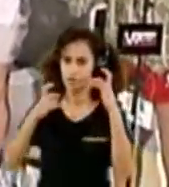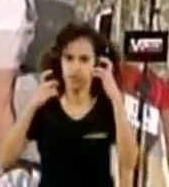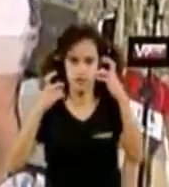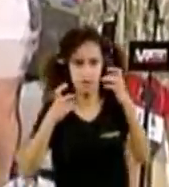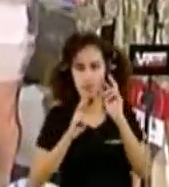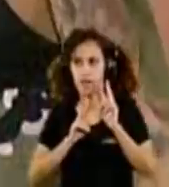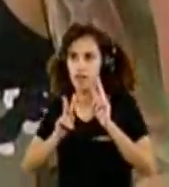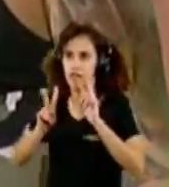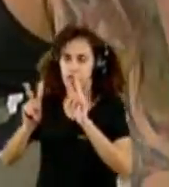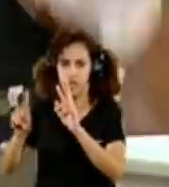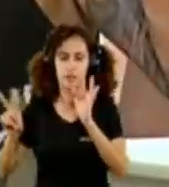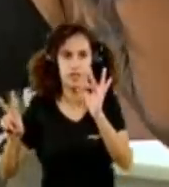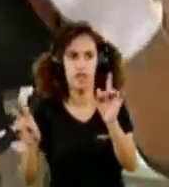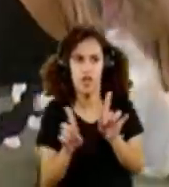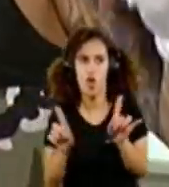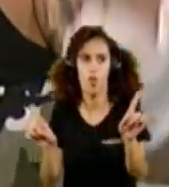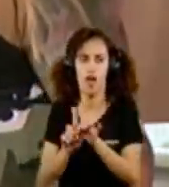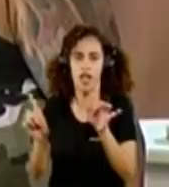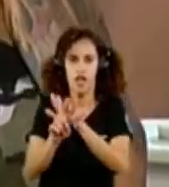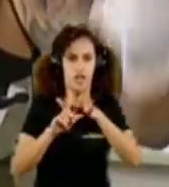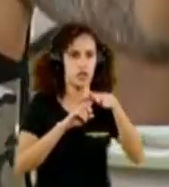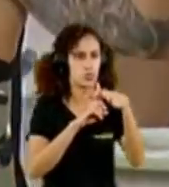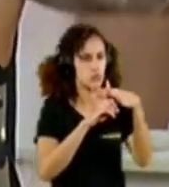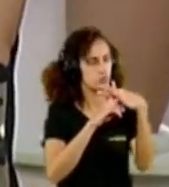Porque aunque huela chungo, necesito